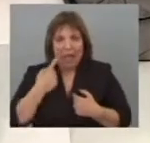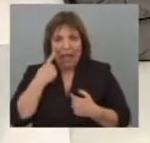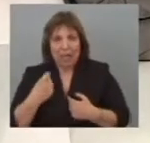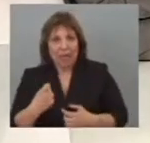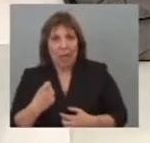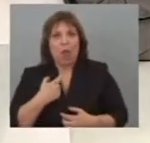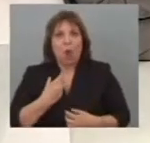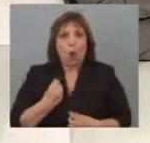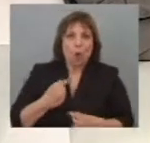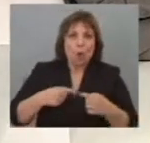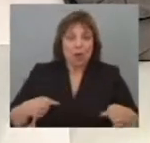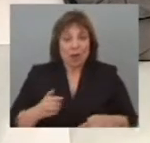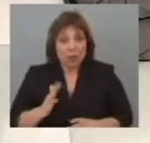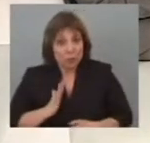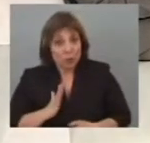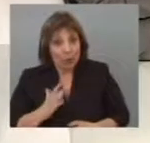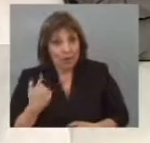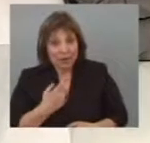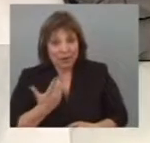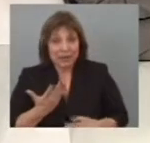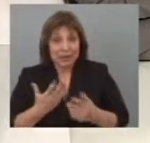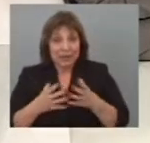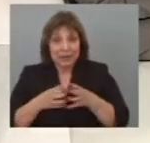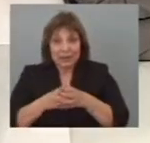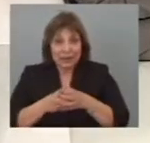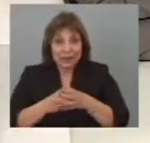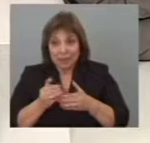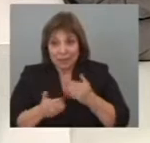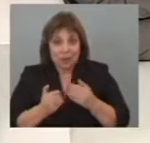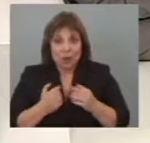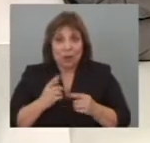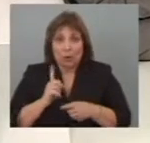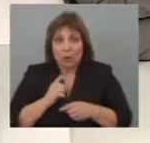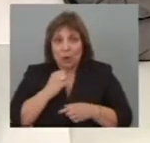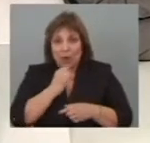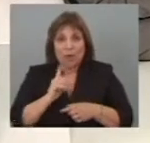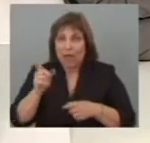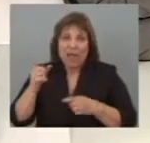muchas veces la propia mujer se entrampa en este proceso y realmente,